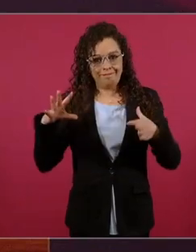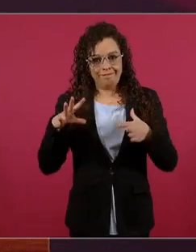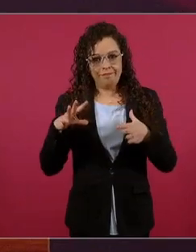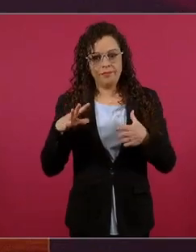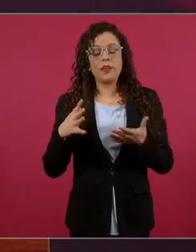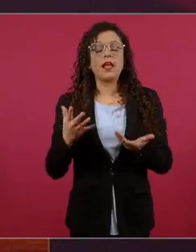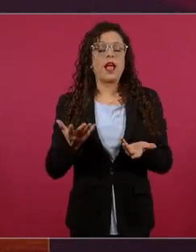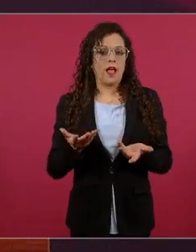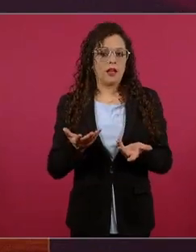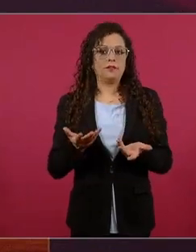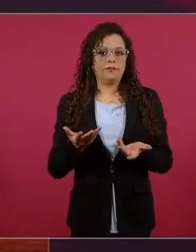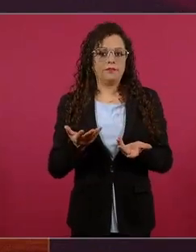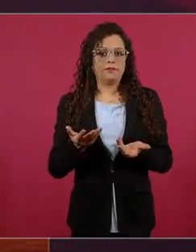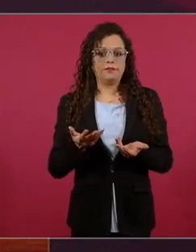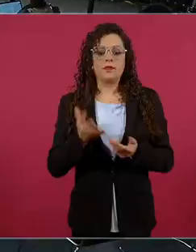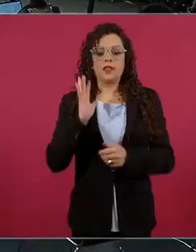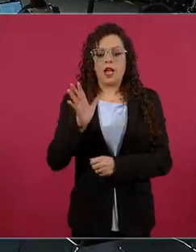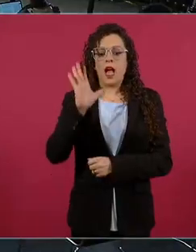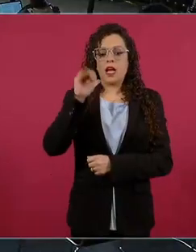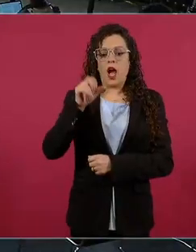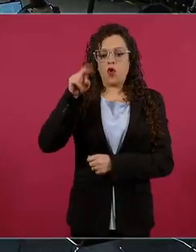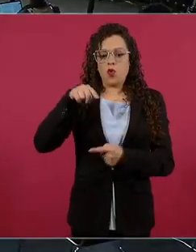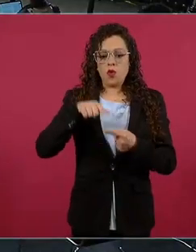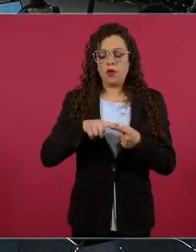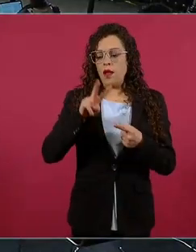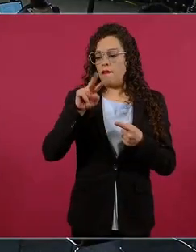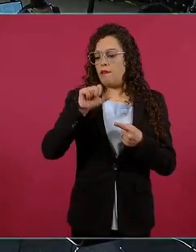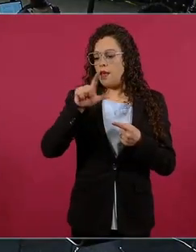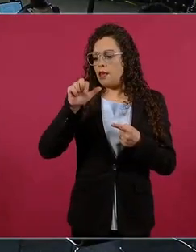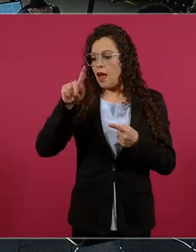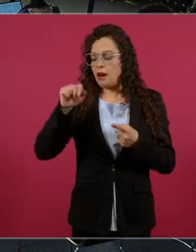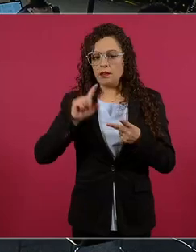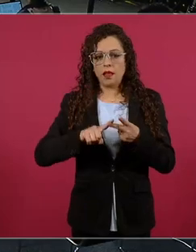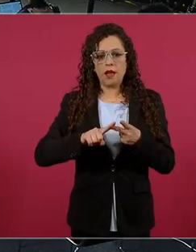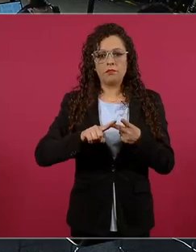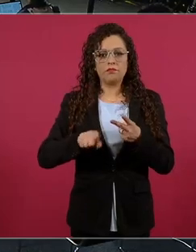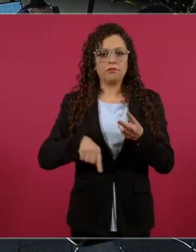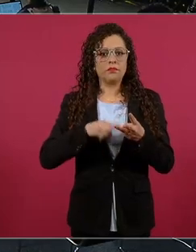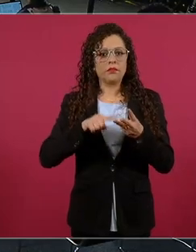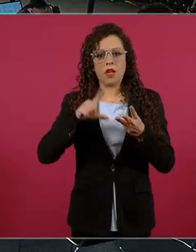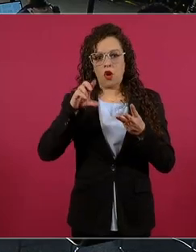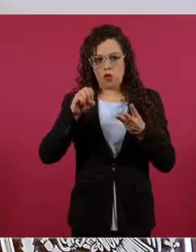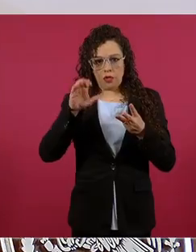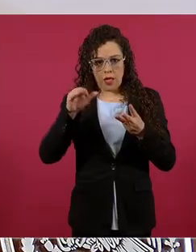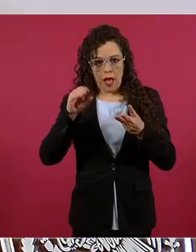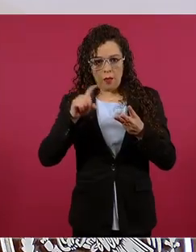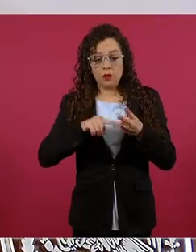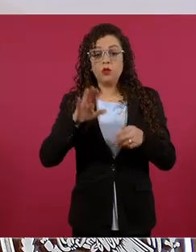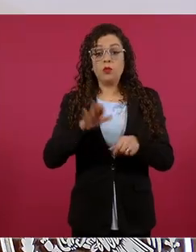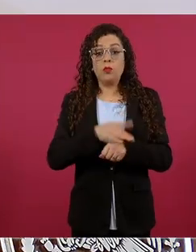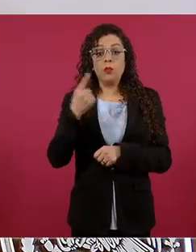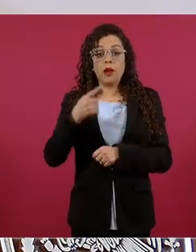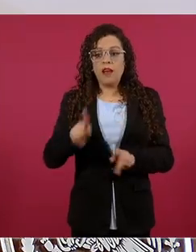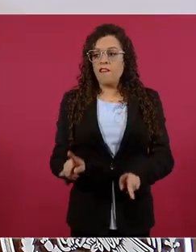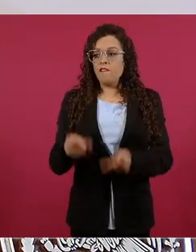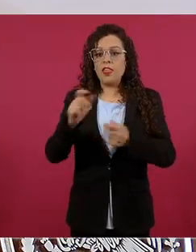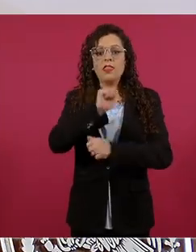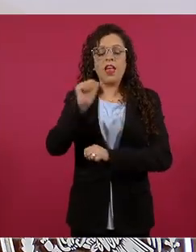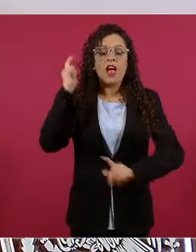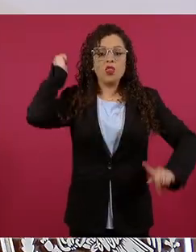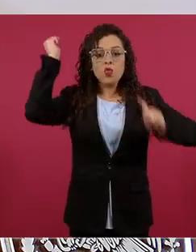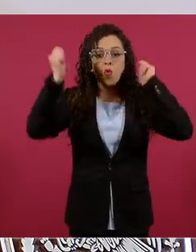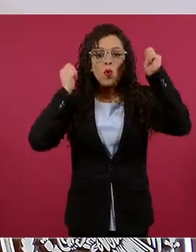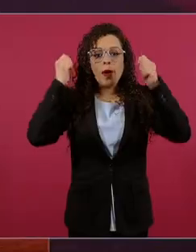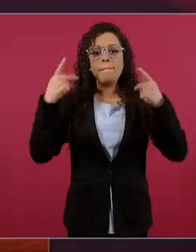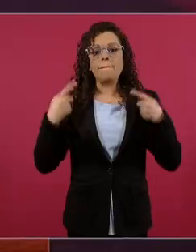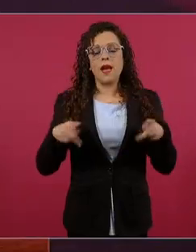Cancún, se ha hecho en Vallarta, en varios lugares turísticos más que nada, ¿no? Y encaminados hacia farmacias, y